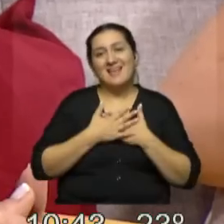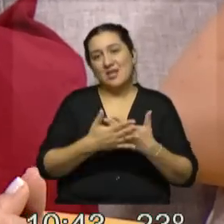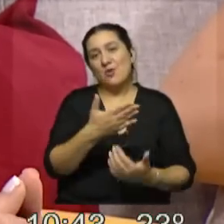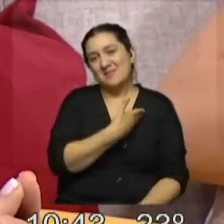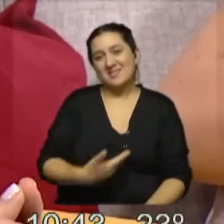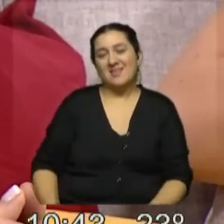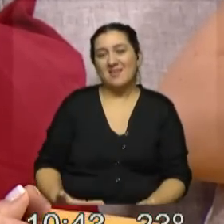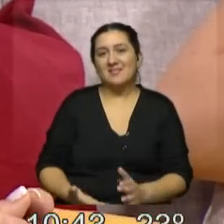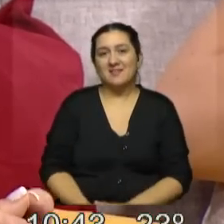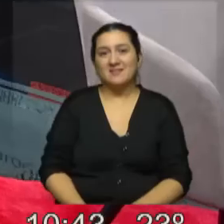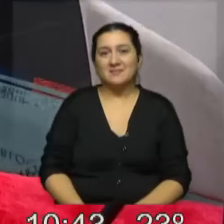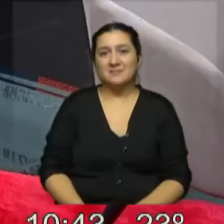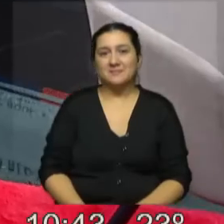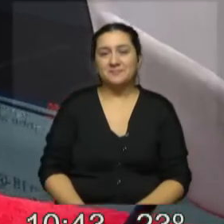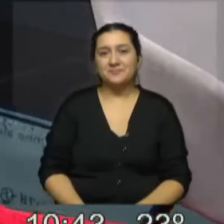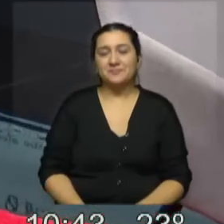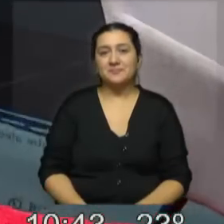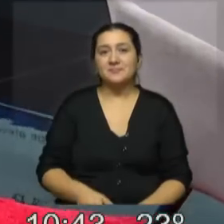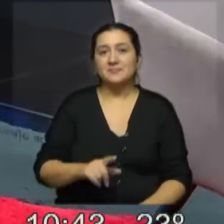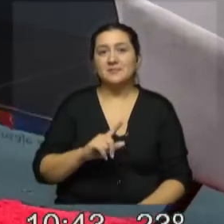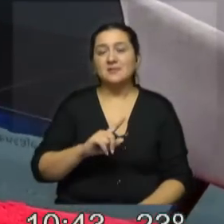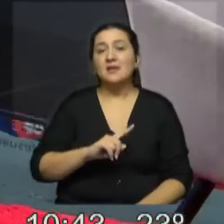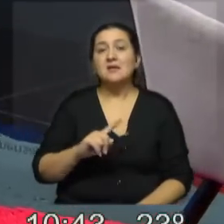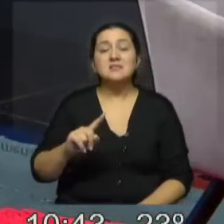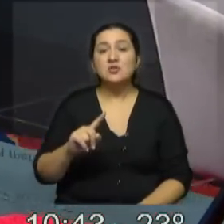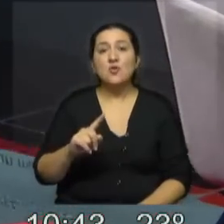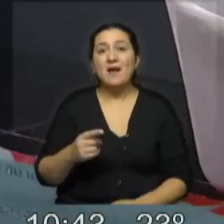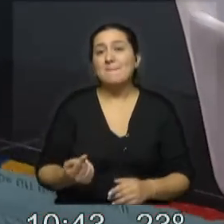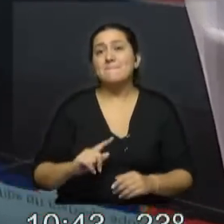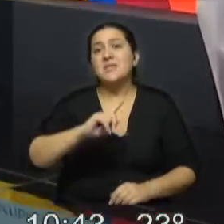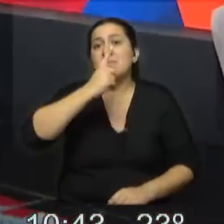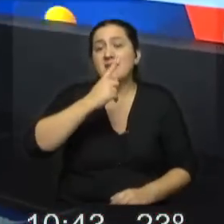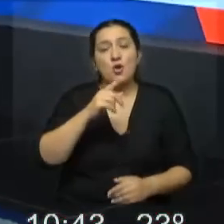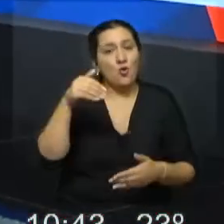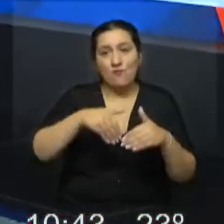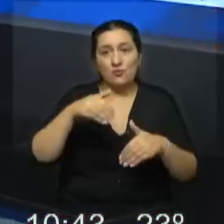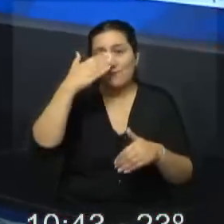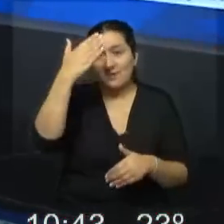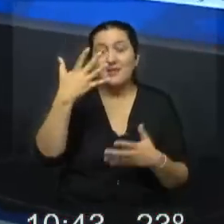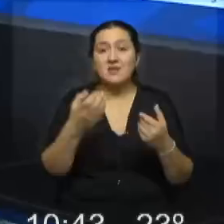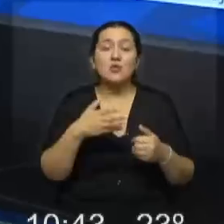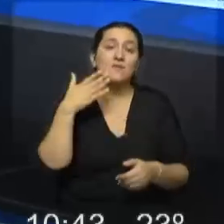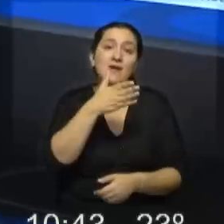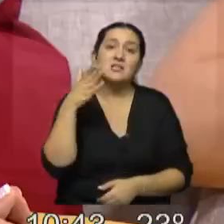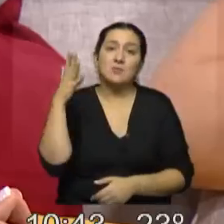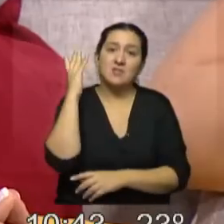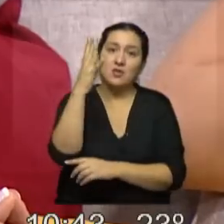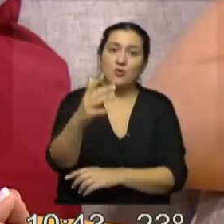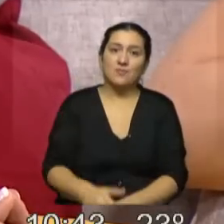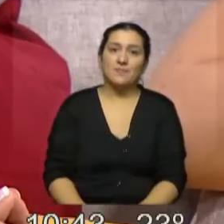la quiero de presidente si no va la cabeza no voto al frente quiero que recorre el interior Gracias bueno